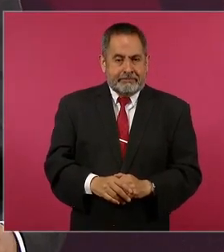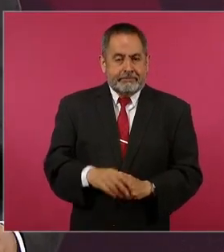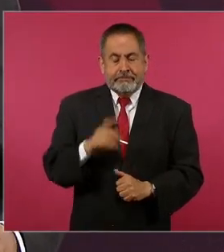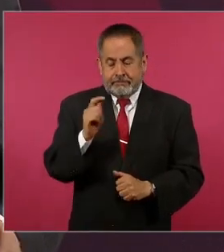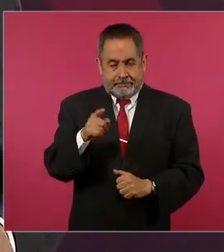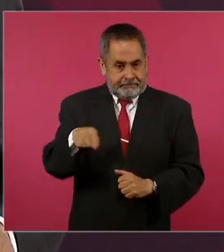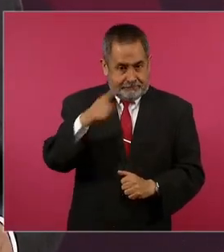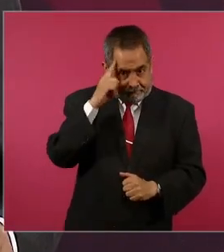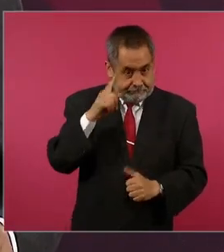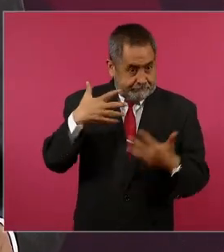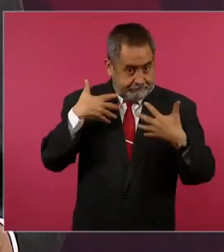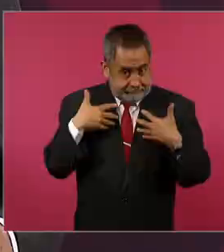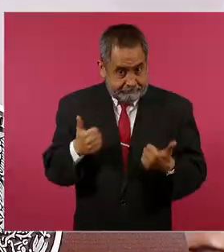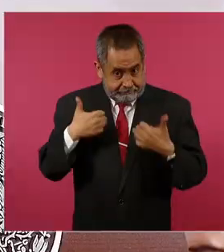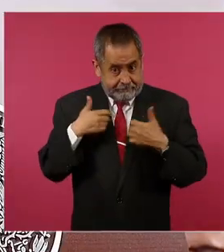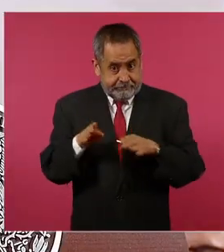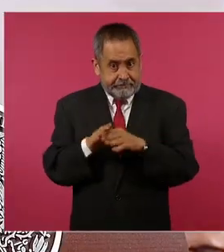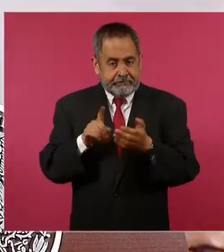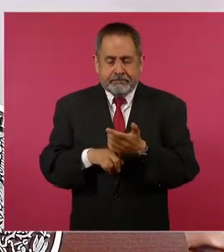me entiendan, yo ya